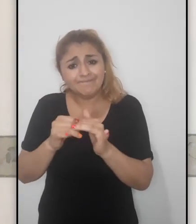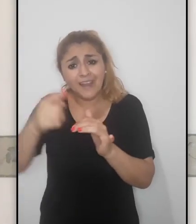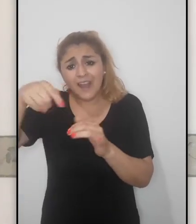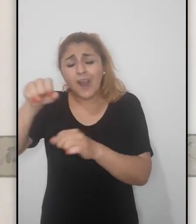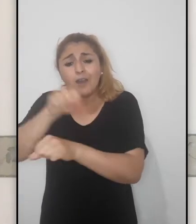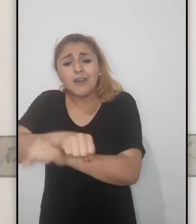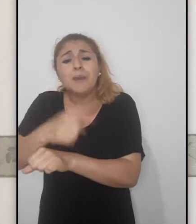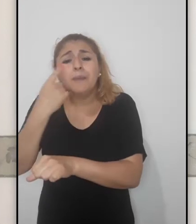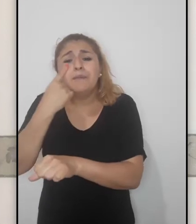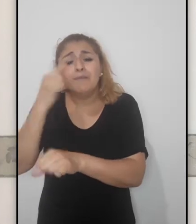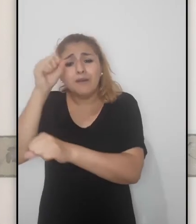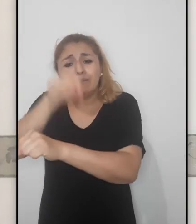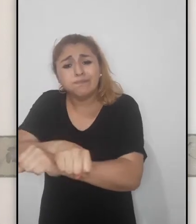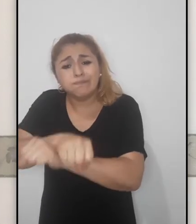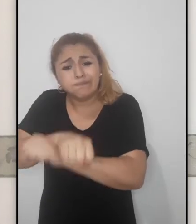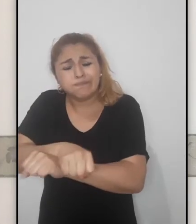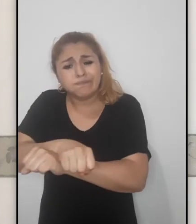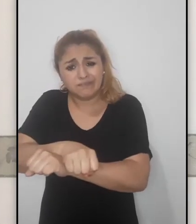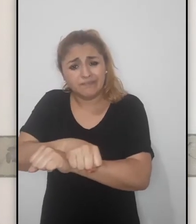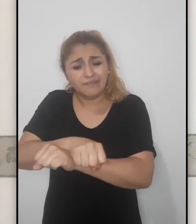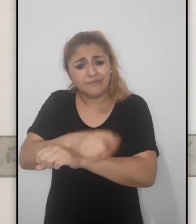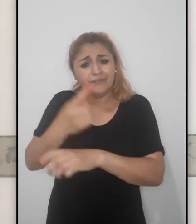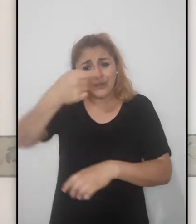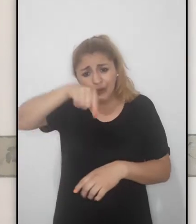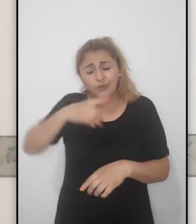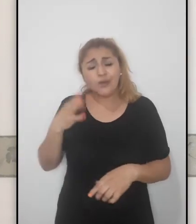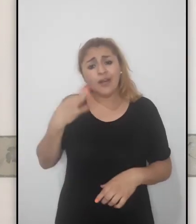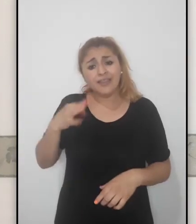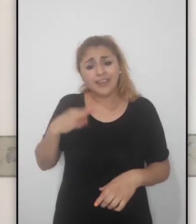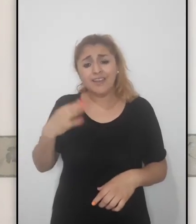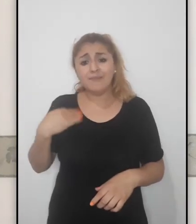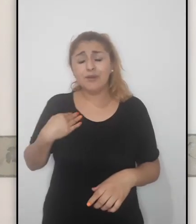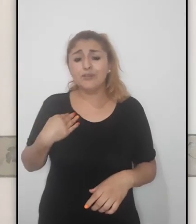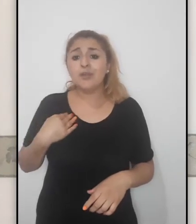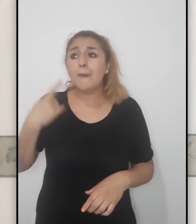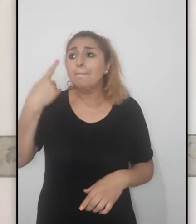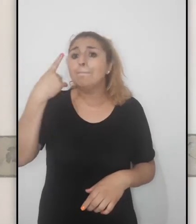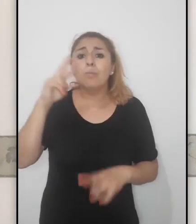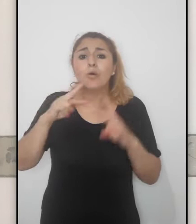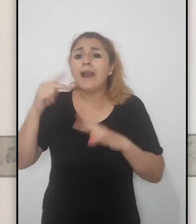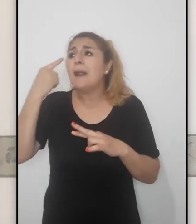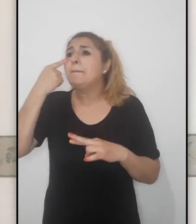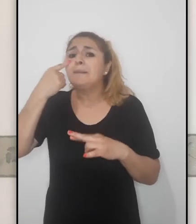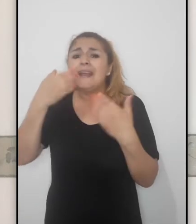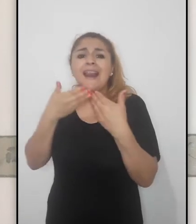es por esto que debemos someternos a dios y no al pecado